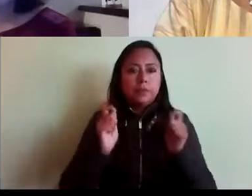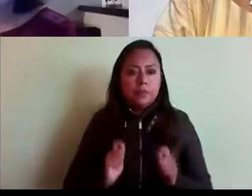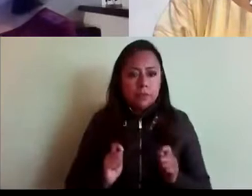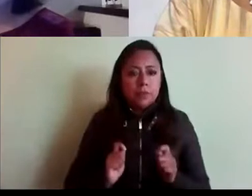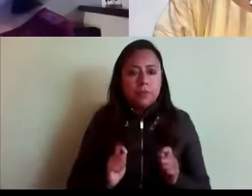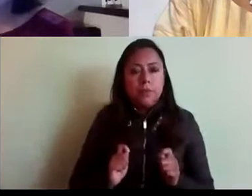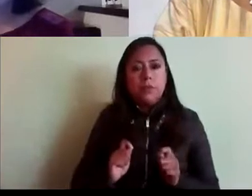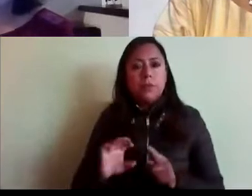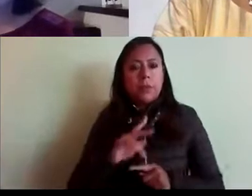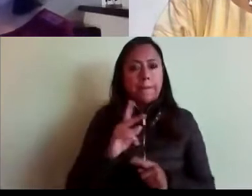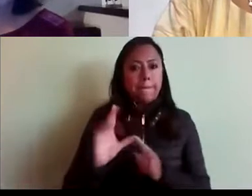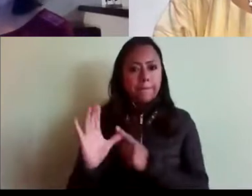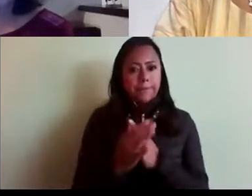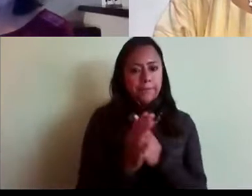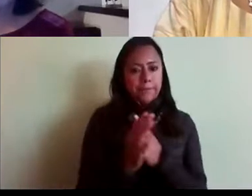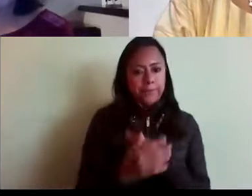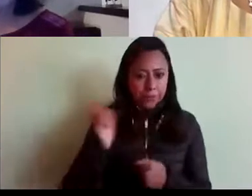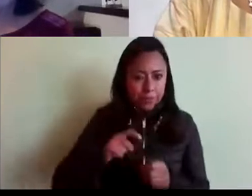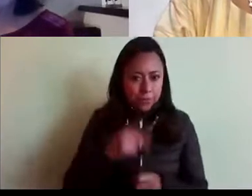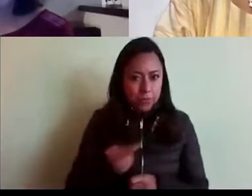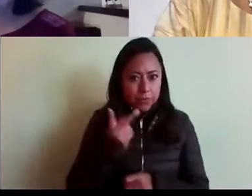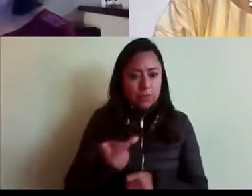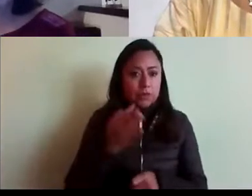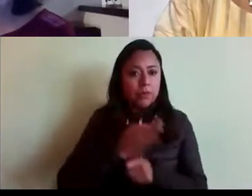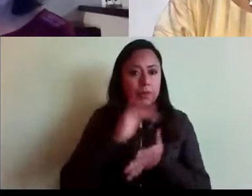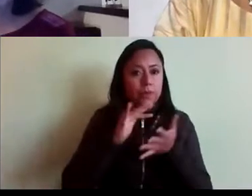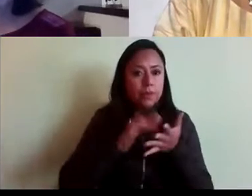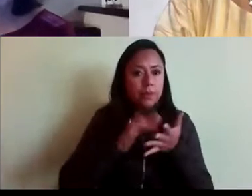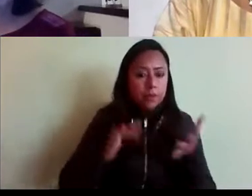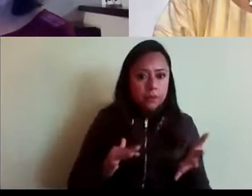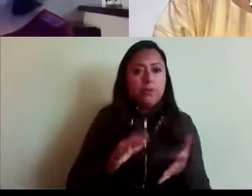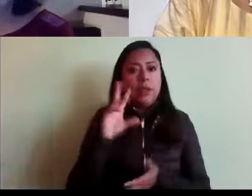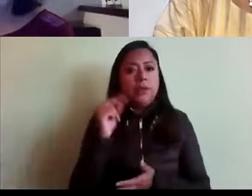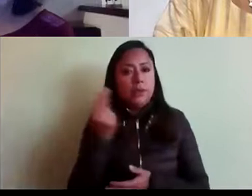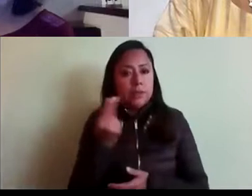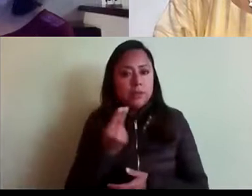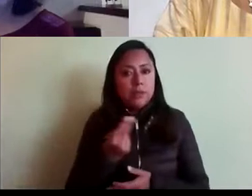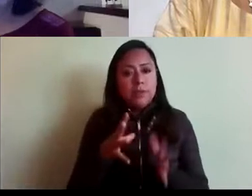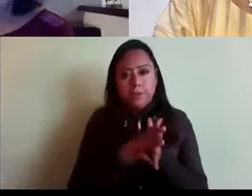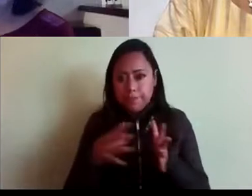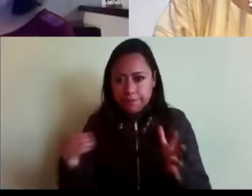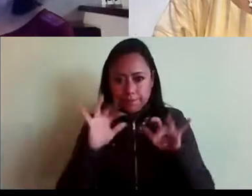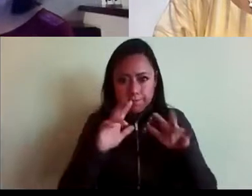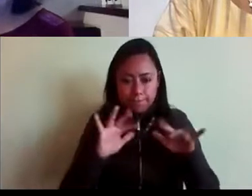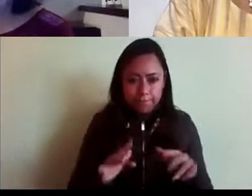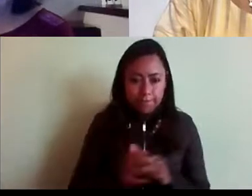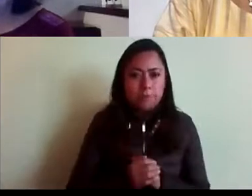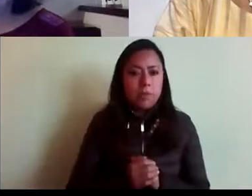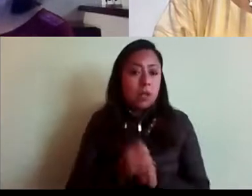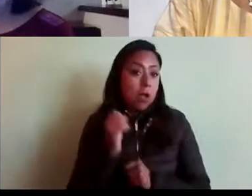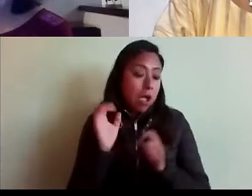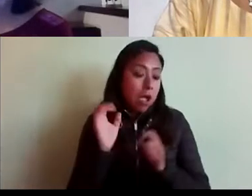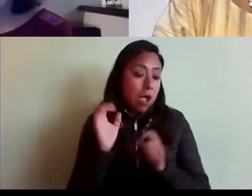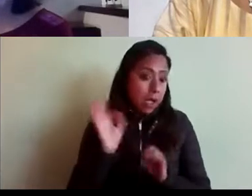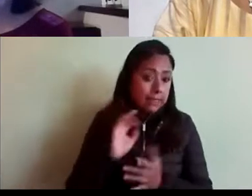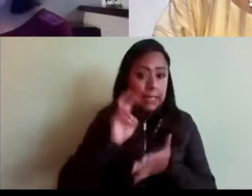las y los integrantes de esta comisión si es de dispensarse la lectura de la versión estenográfica y el acta de la sesión anterior, si existen correcciones u observaciones